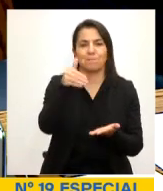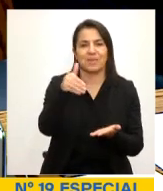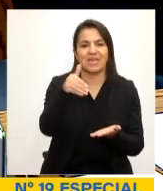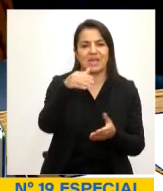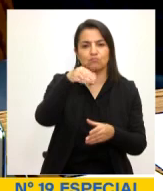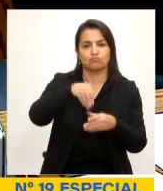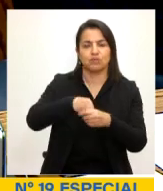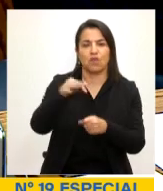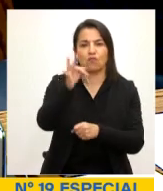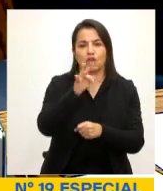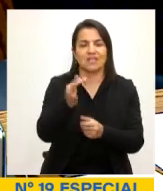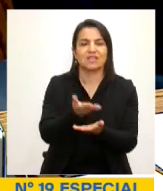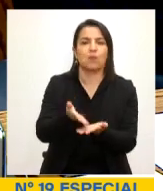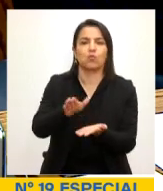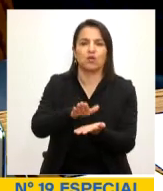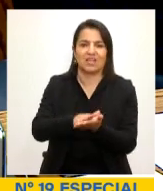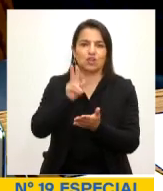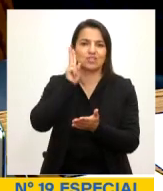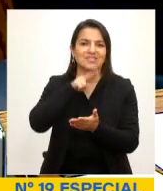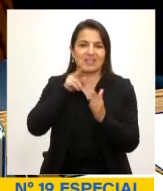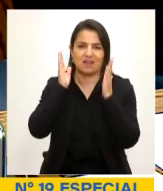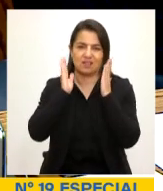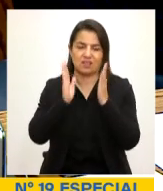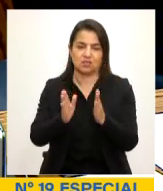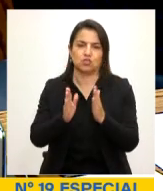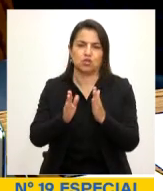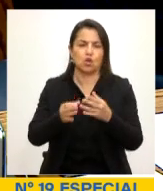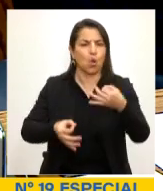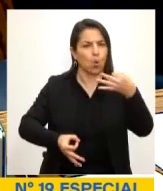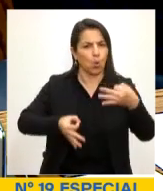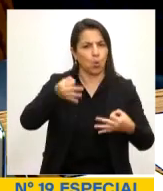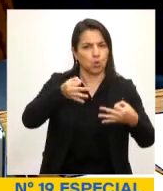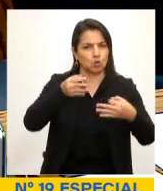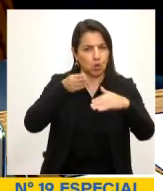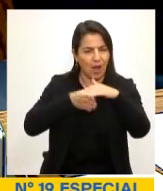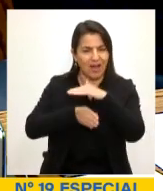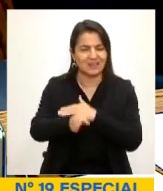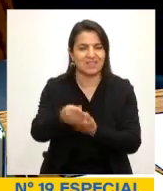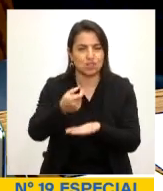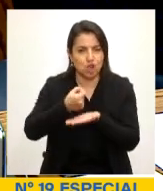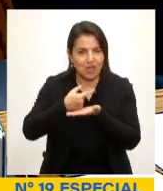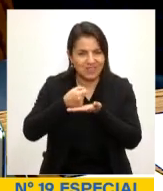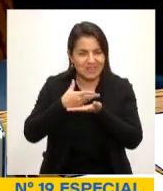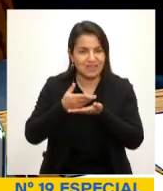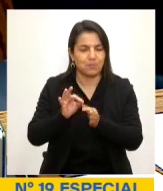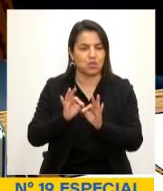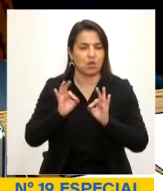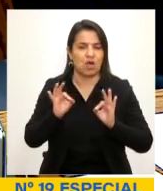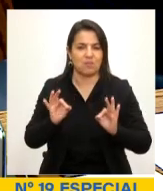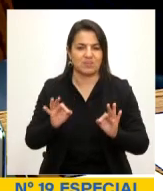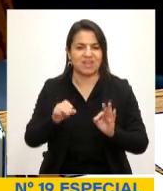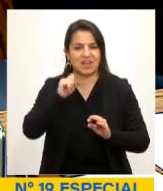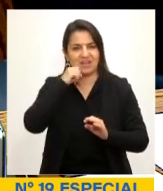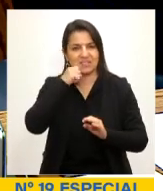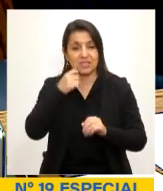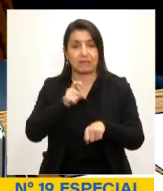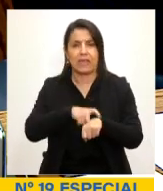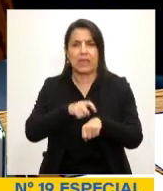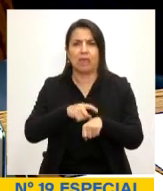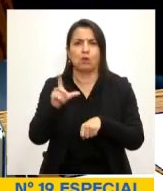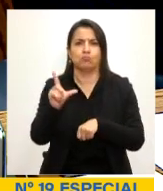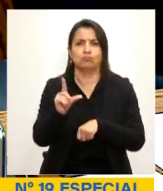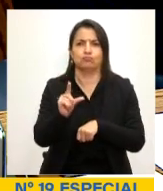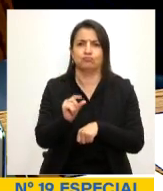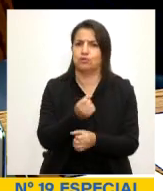murieron por falta de atención es justo que el acceso a entos esenciales se convierte en una carrera contra el tiempo que la mayoría no puede